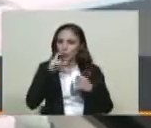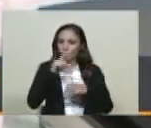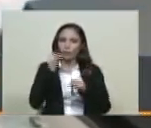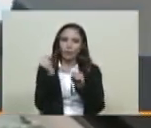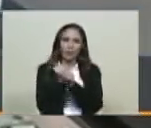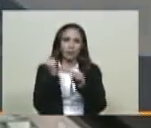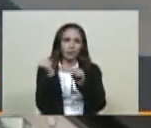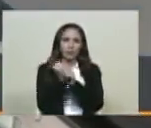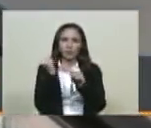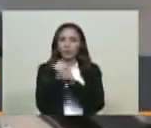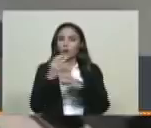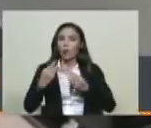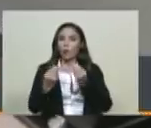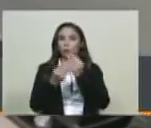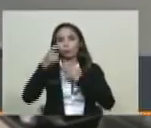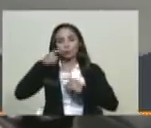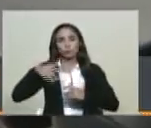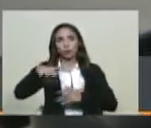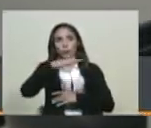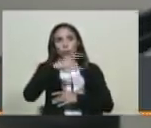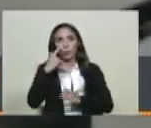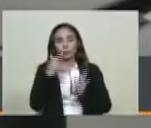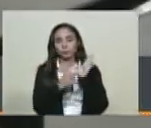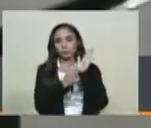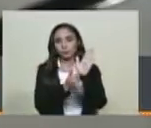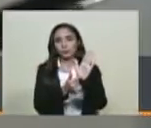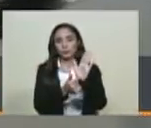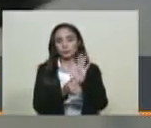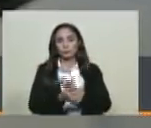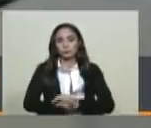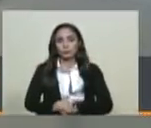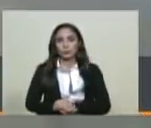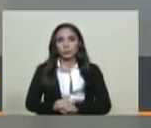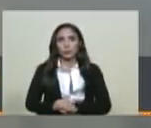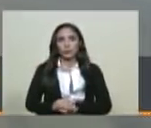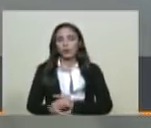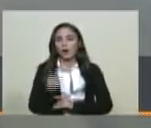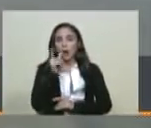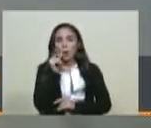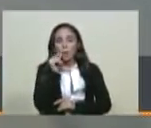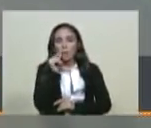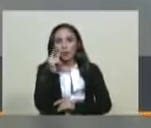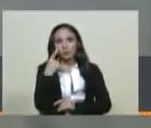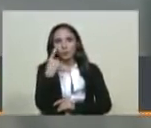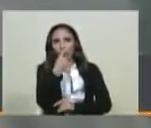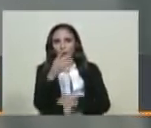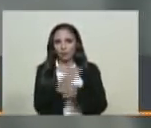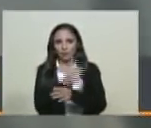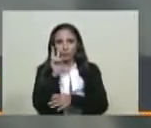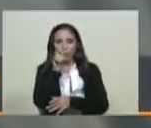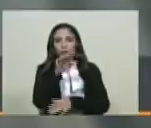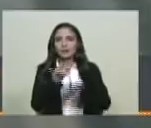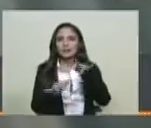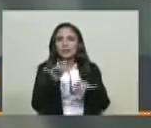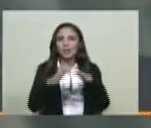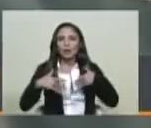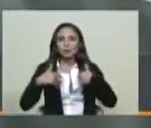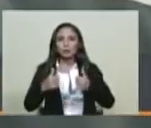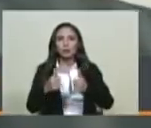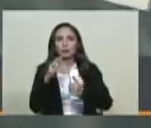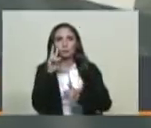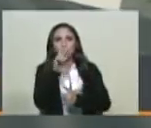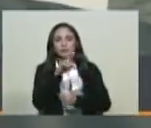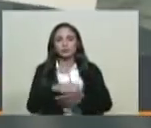por su pueblo. Acá le voy a comunicar a nuestro secretario de salud del gobierno bolivariano de Aragua, quien nos va a explicar,